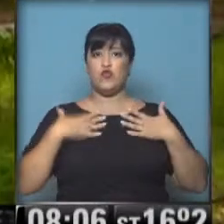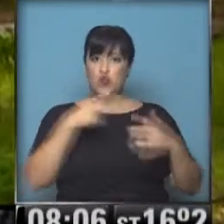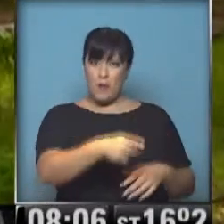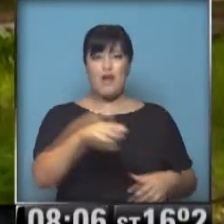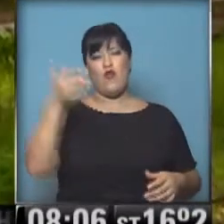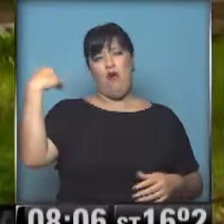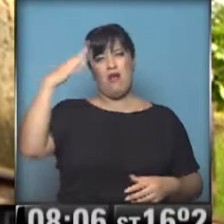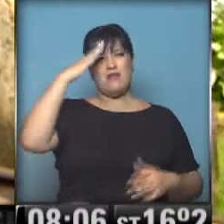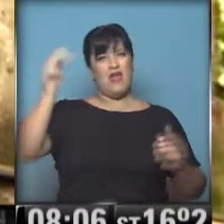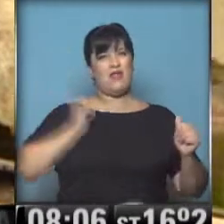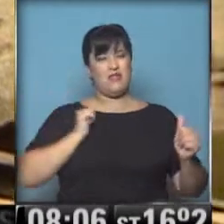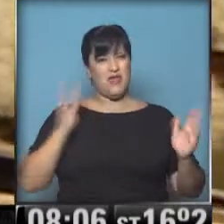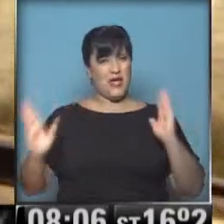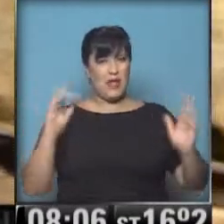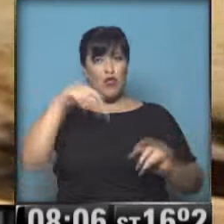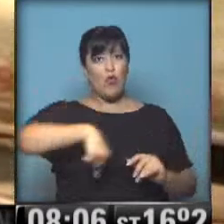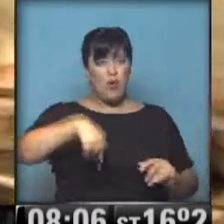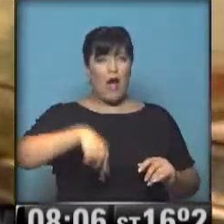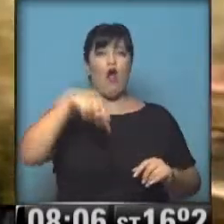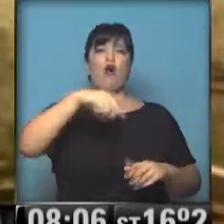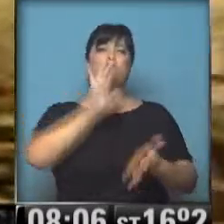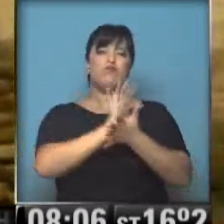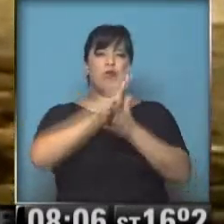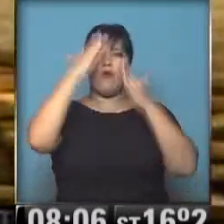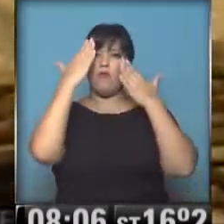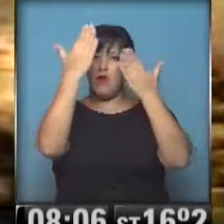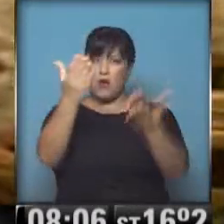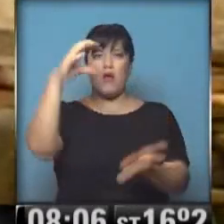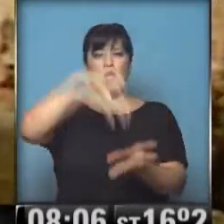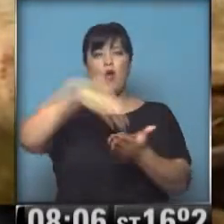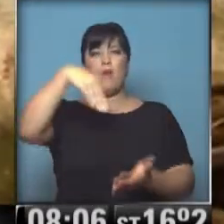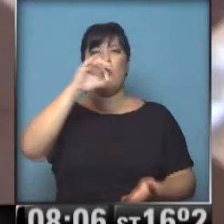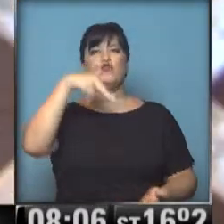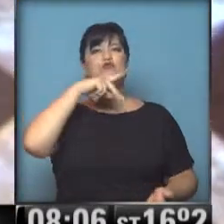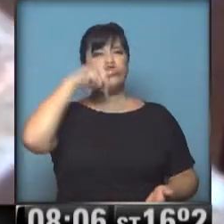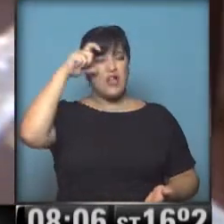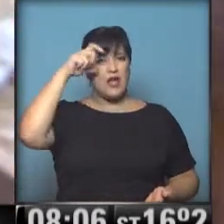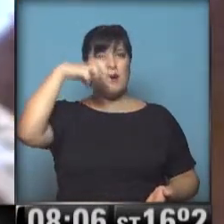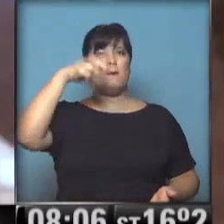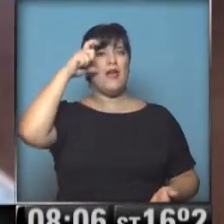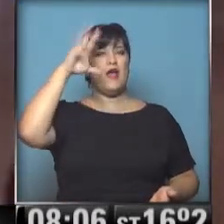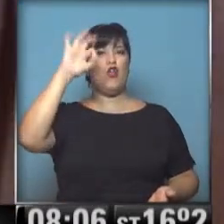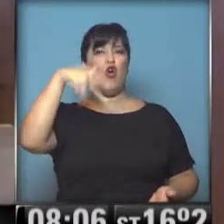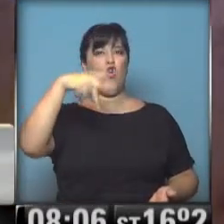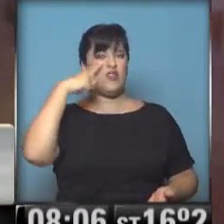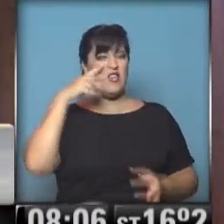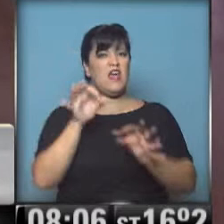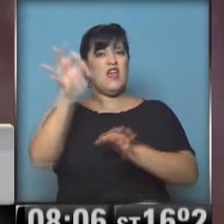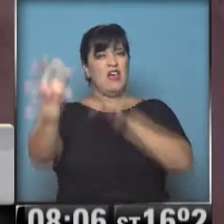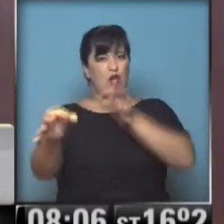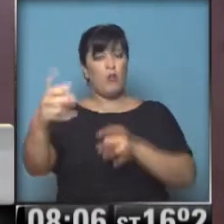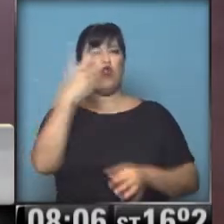en el sitio de la memoria monte peloni a 20 kilómetros del centro encierras